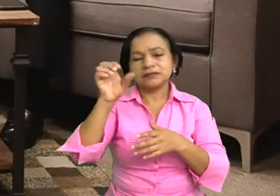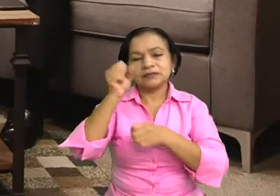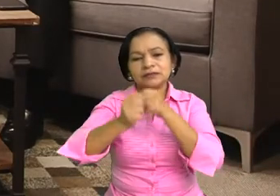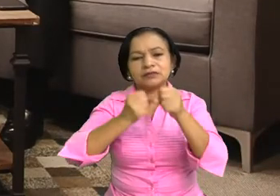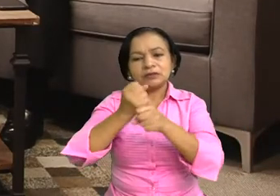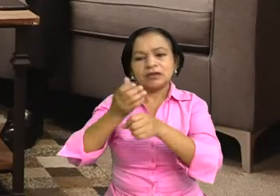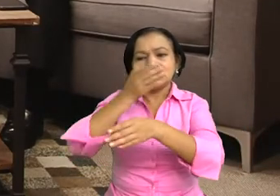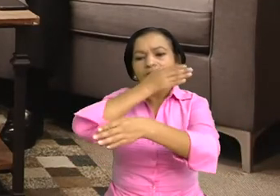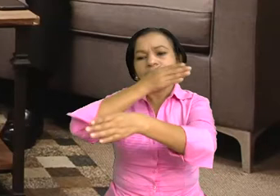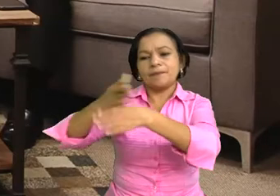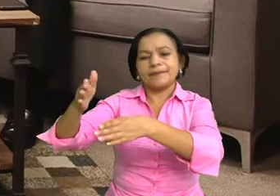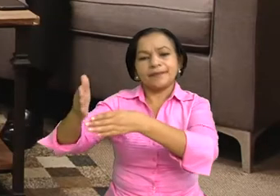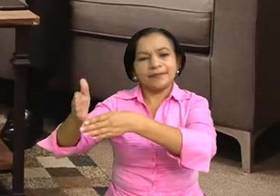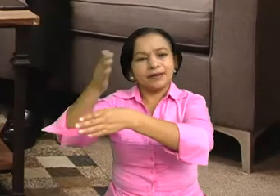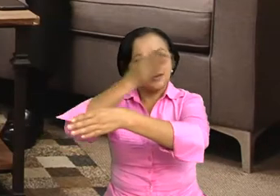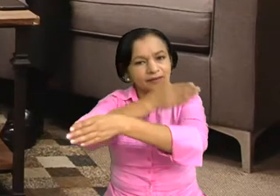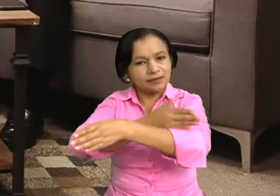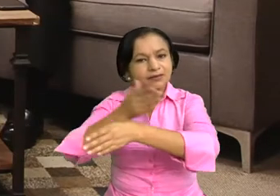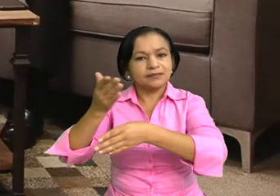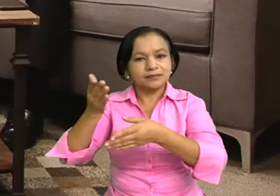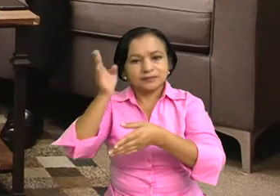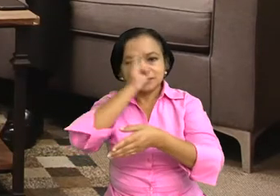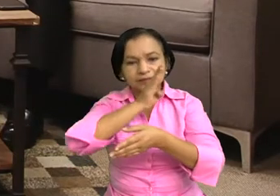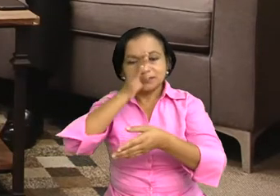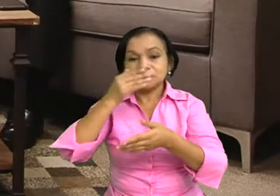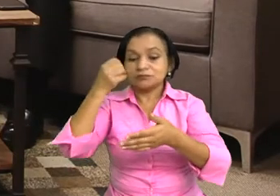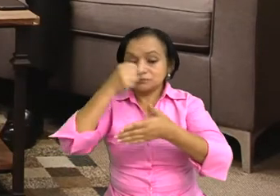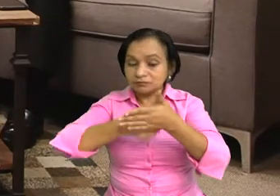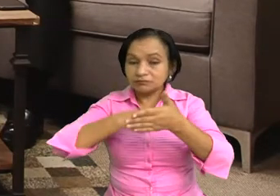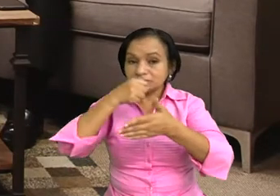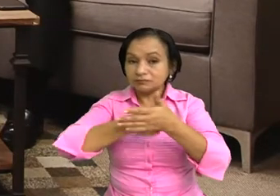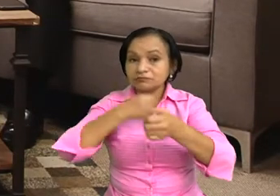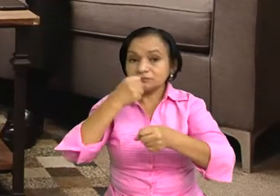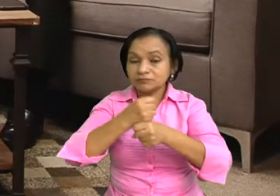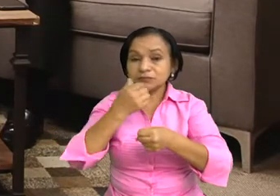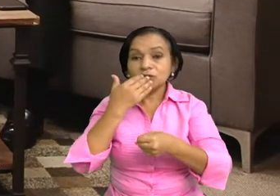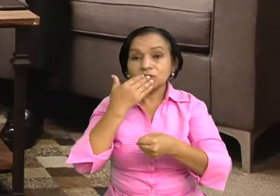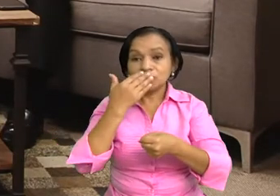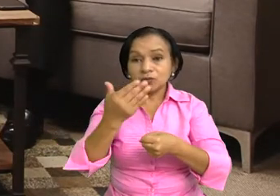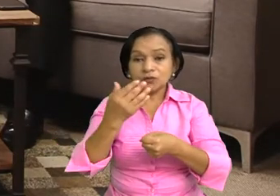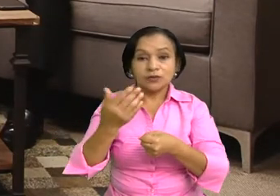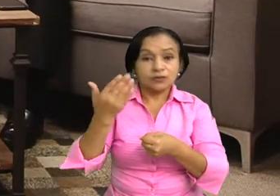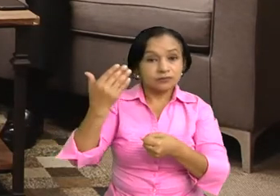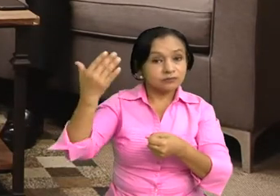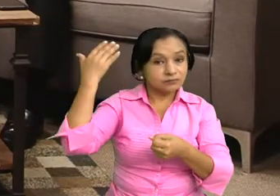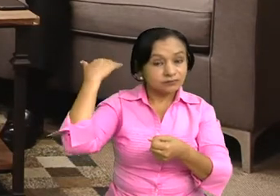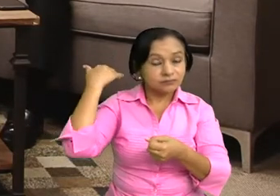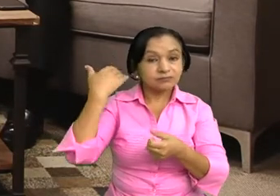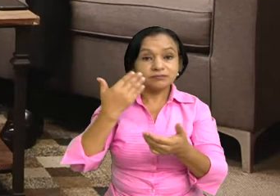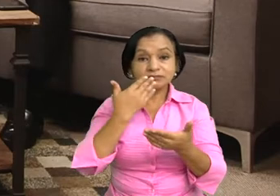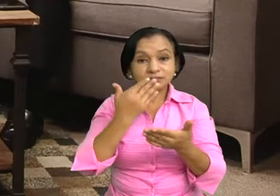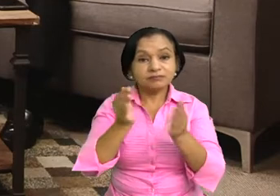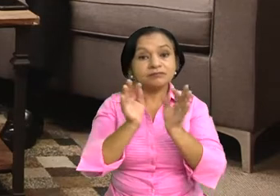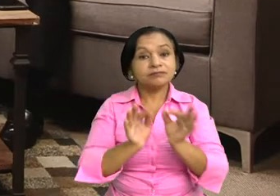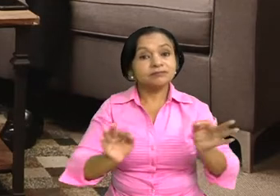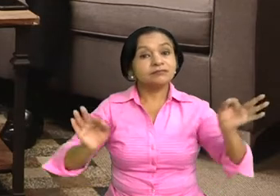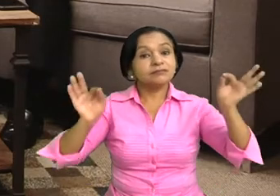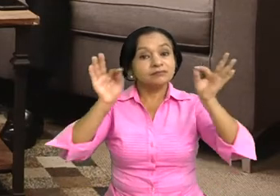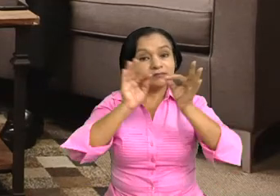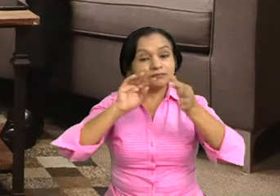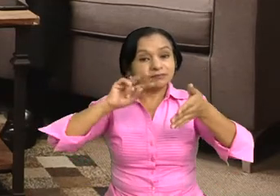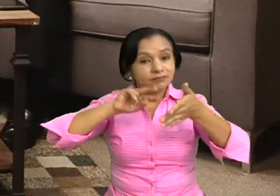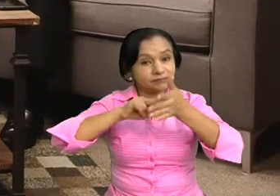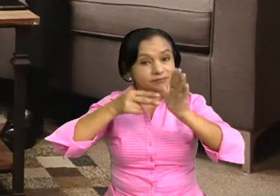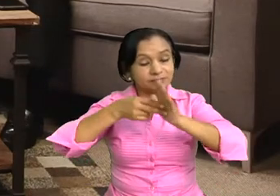aislamiento. Es un esfuerzo extraordinario y un logro histórico de grandes proporciones, por lo que implica